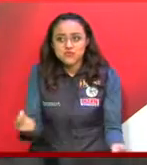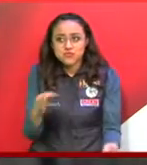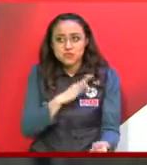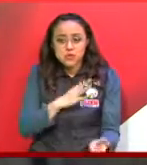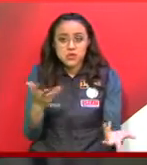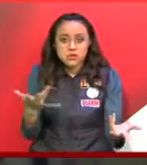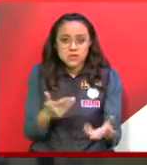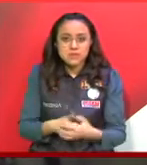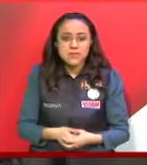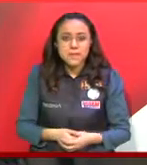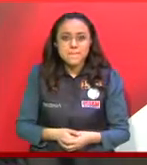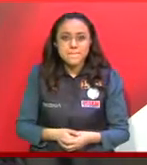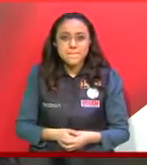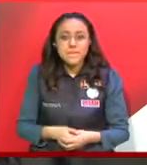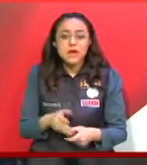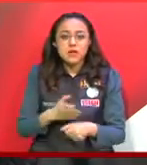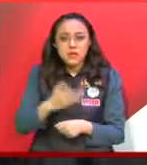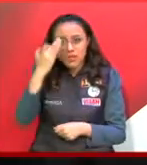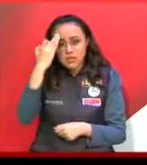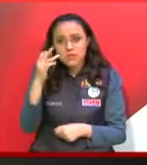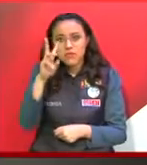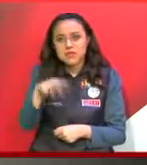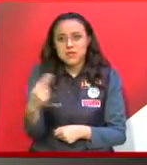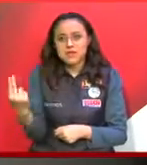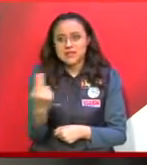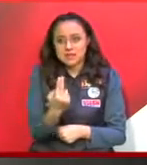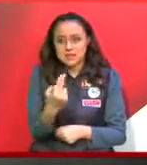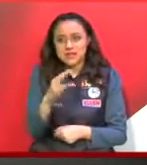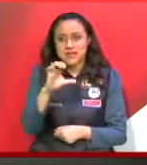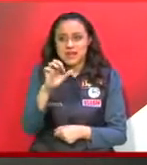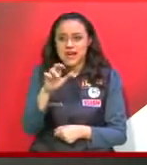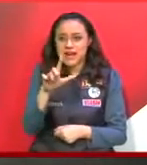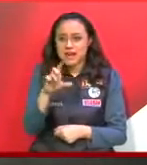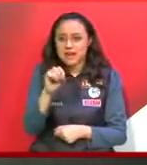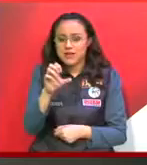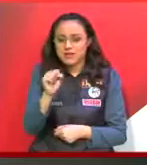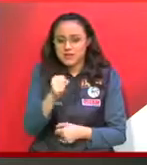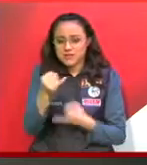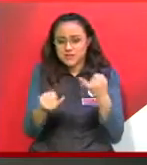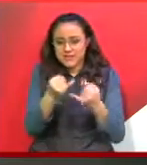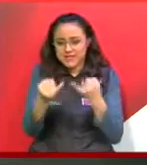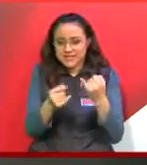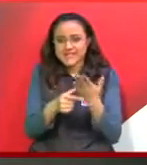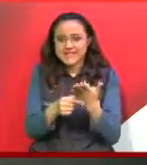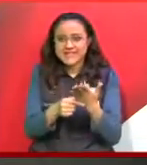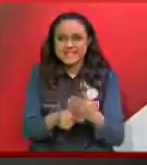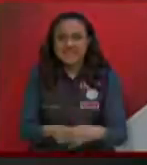Que en estas épocas es lo que necesitan ellos. Carlos Carpizo Terrones, Juguetón.